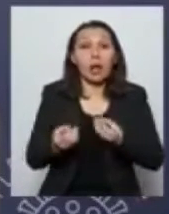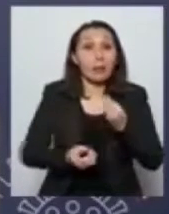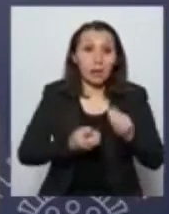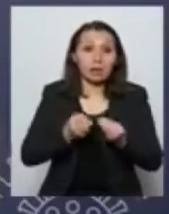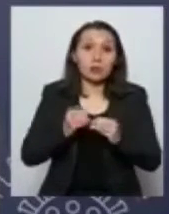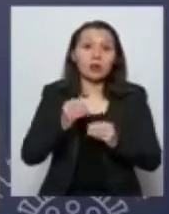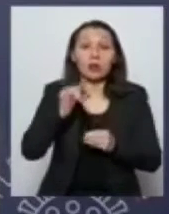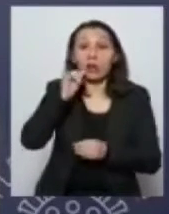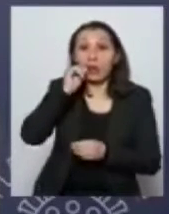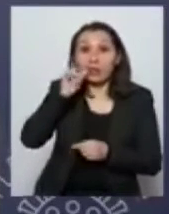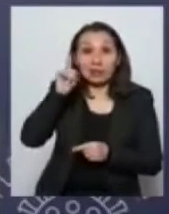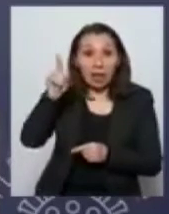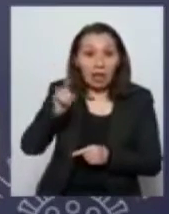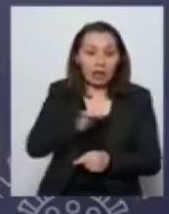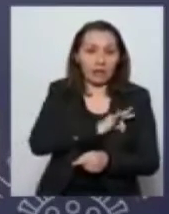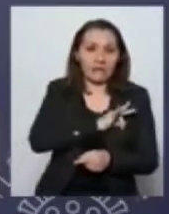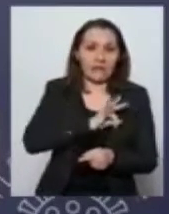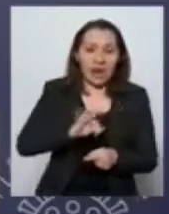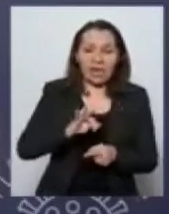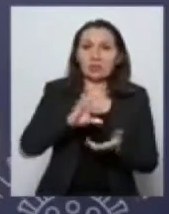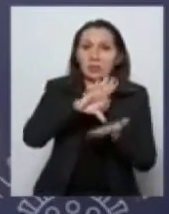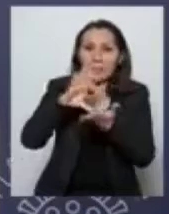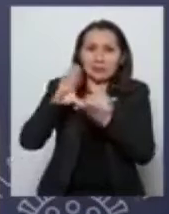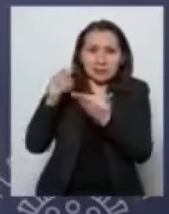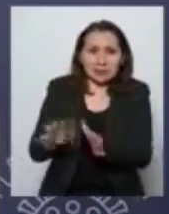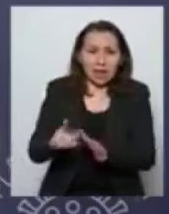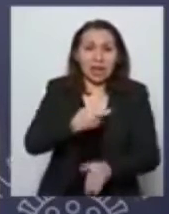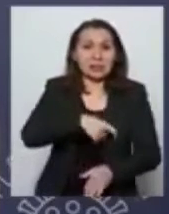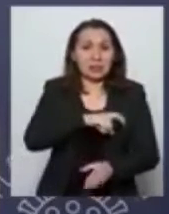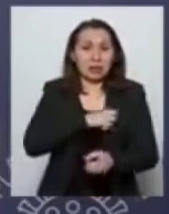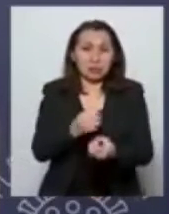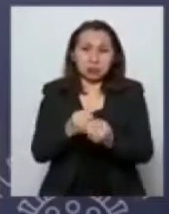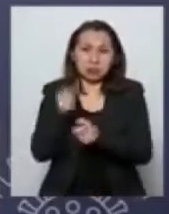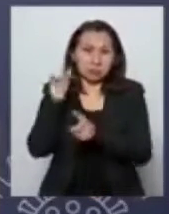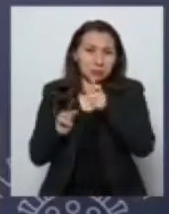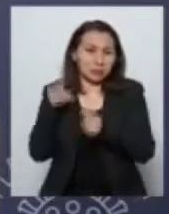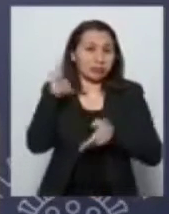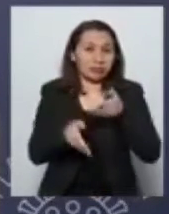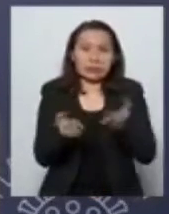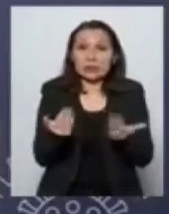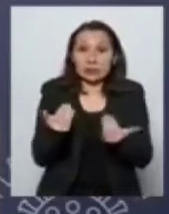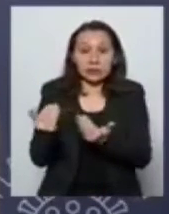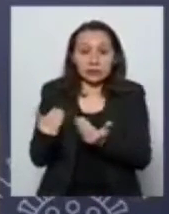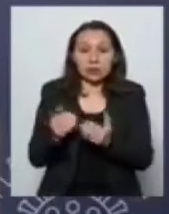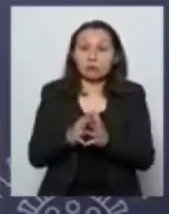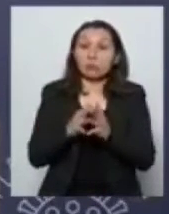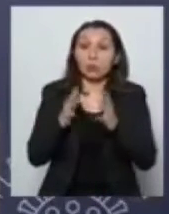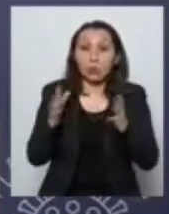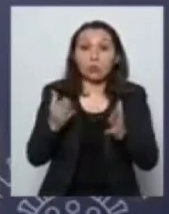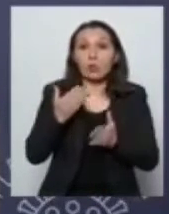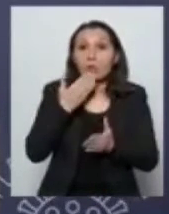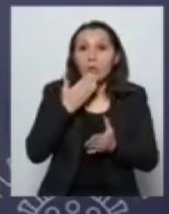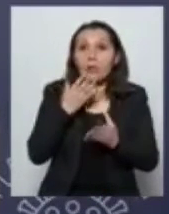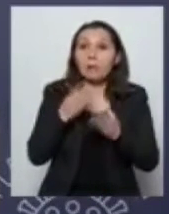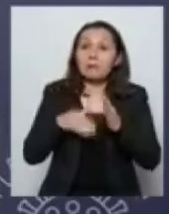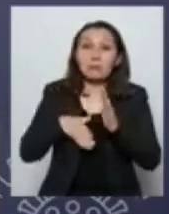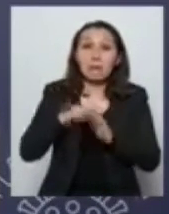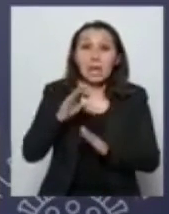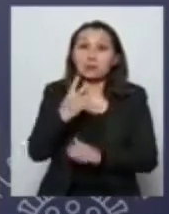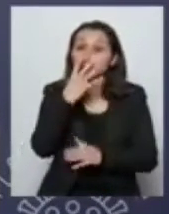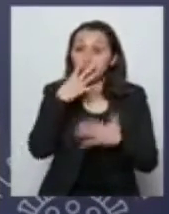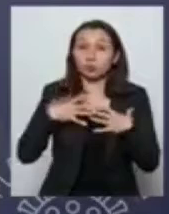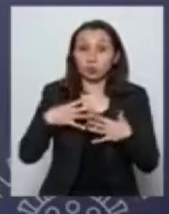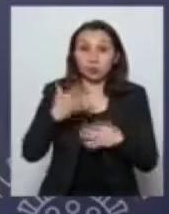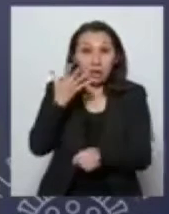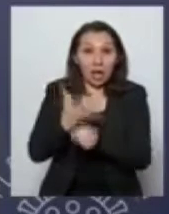ocurrido de hecho en Italia, en Francia, en España y increíblemente en el lugar donde existen más